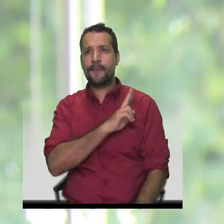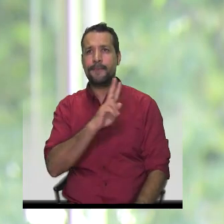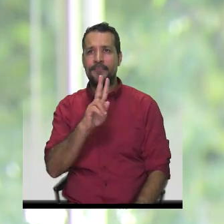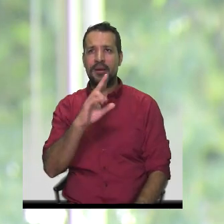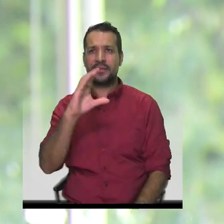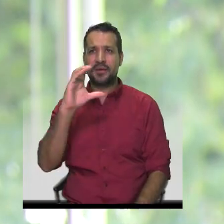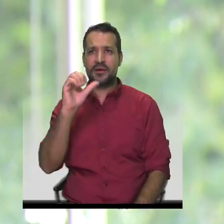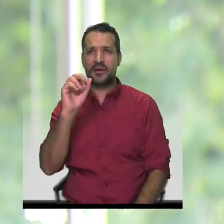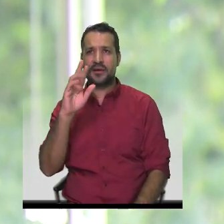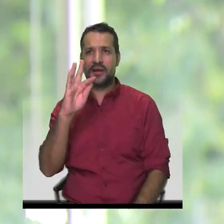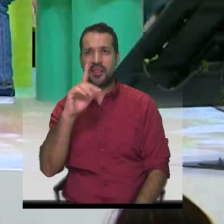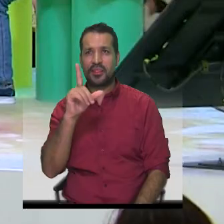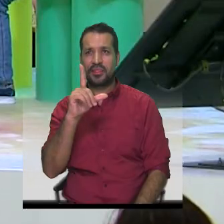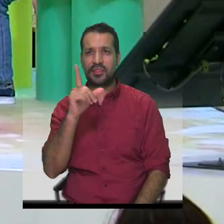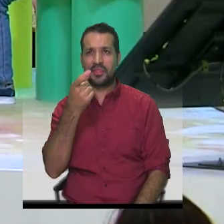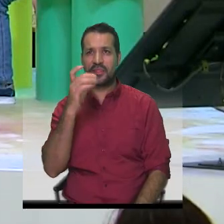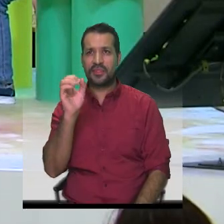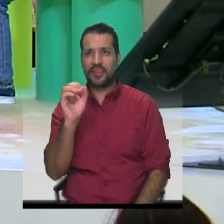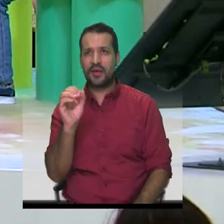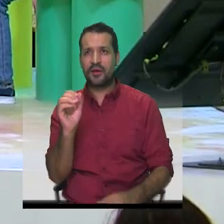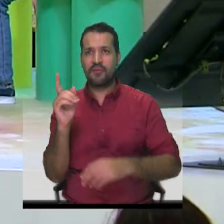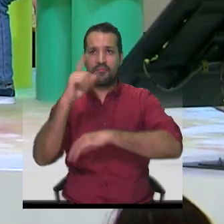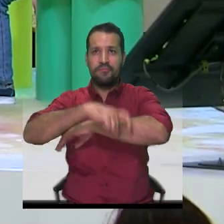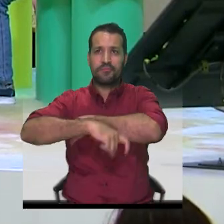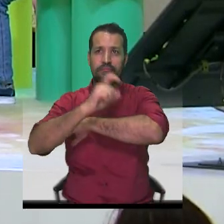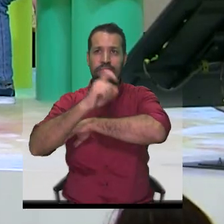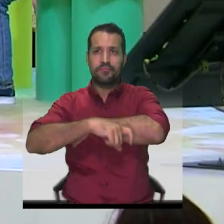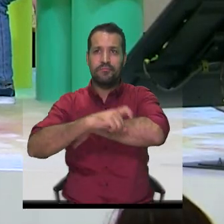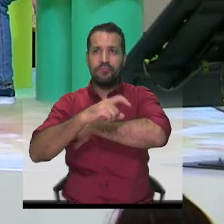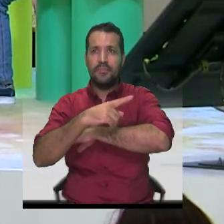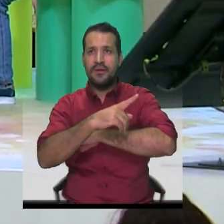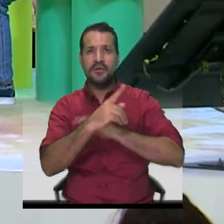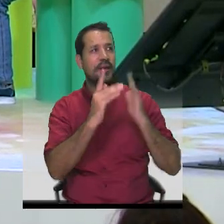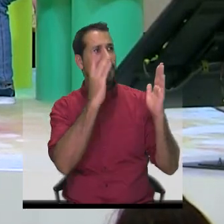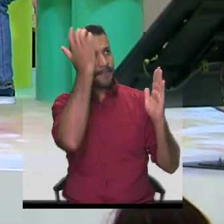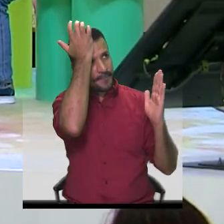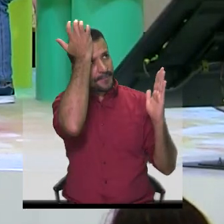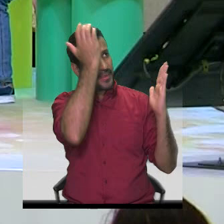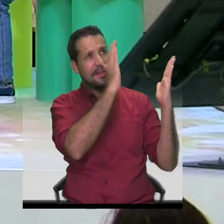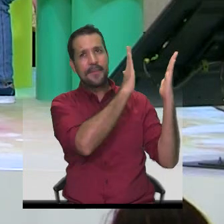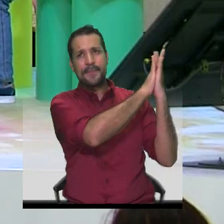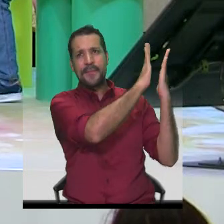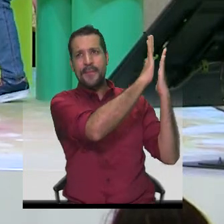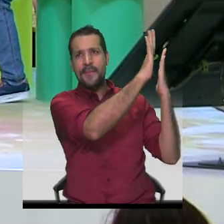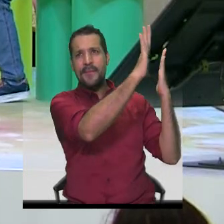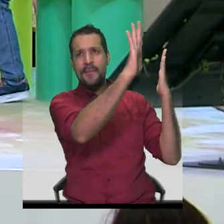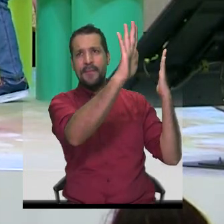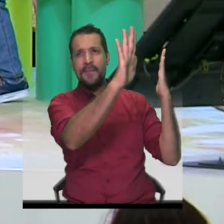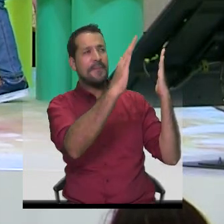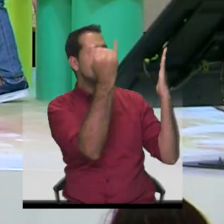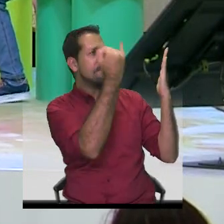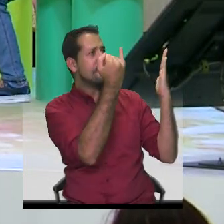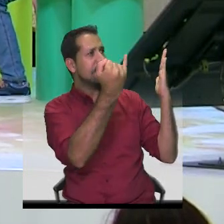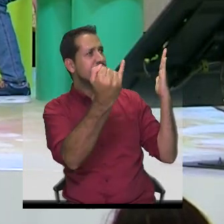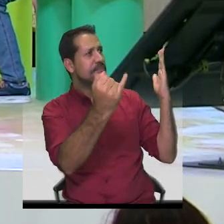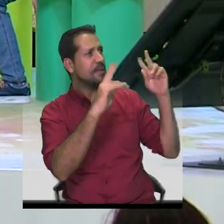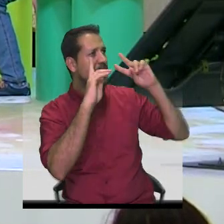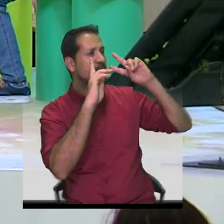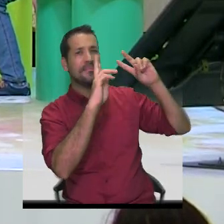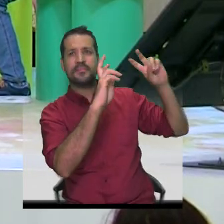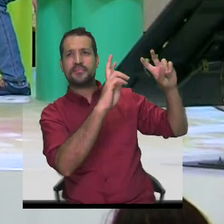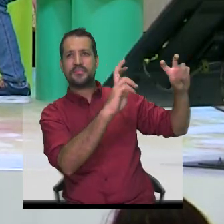es el lugar que más petroglifos, o sea, arte rupestre tallado en piedra tiene, que además hay unas investigaciones que eso